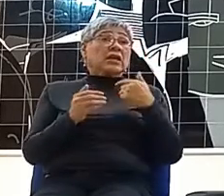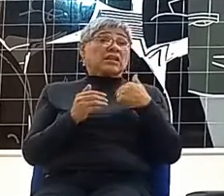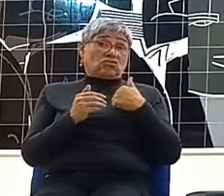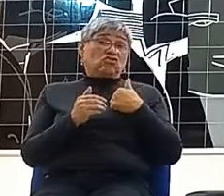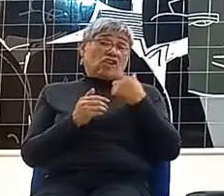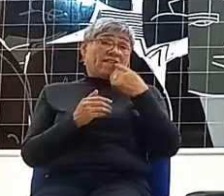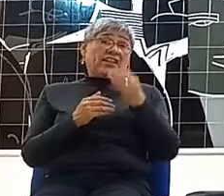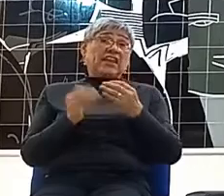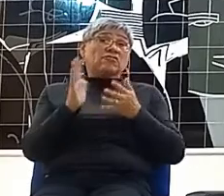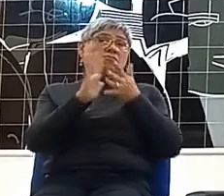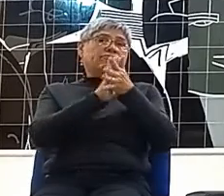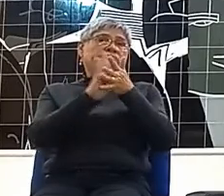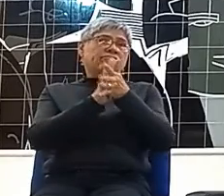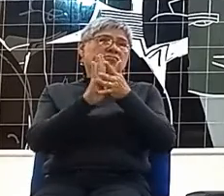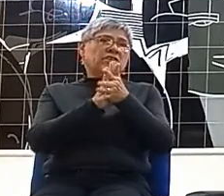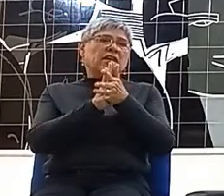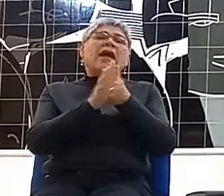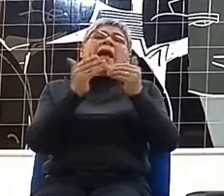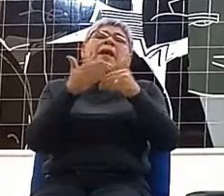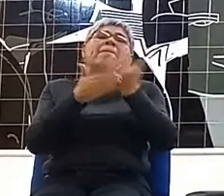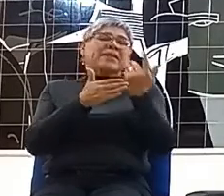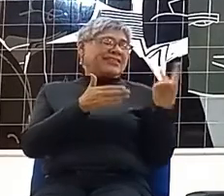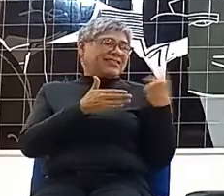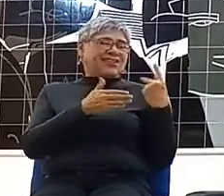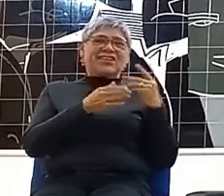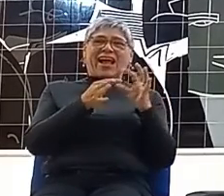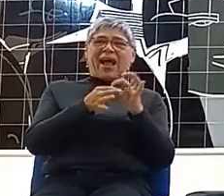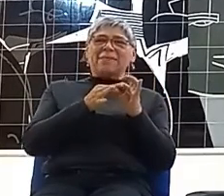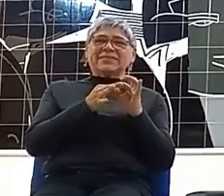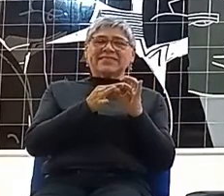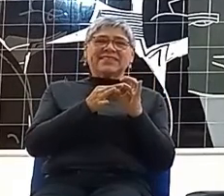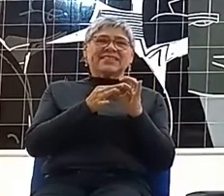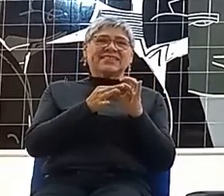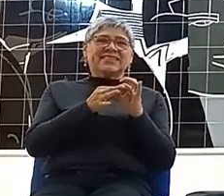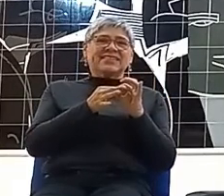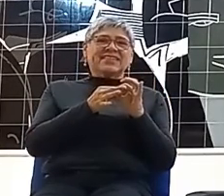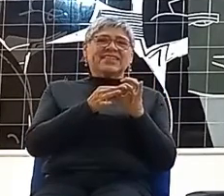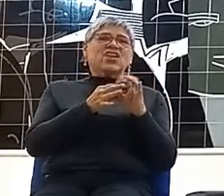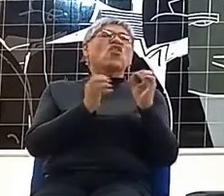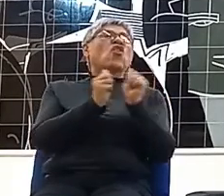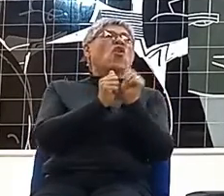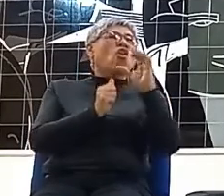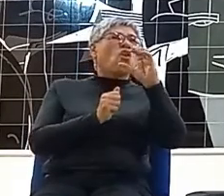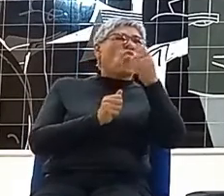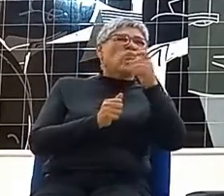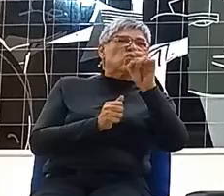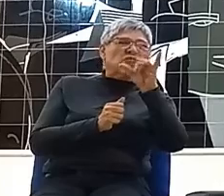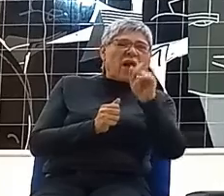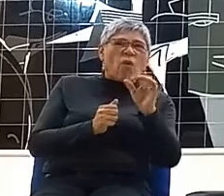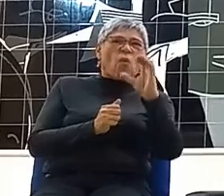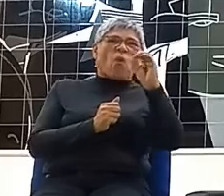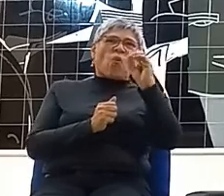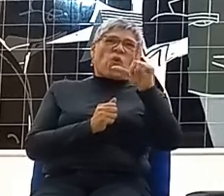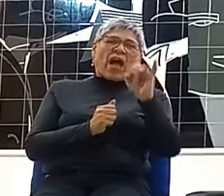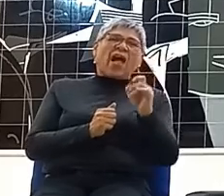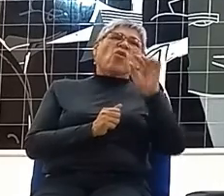decirlo, empieza nuestra amistad, al lado de la amistad con Gustavo Colorado, con José Fernando